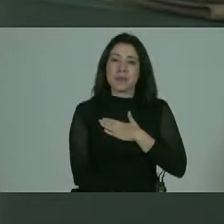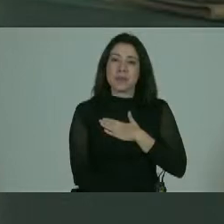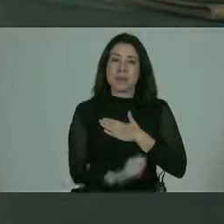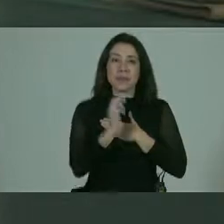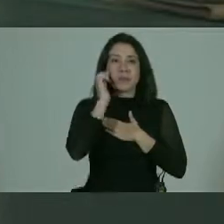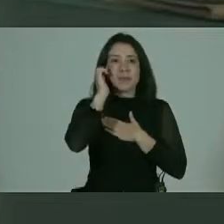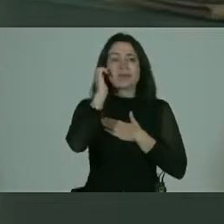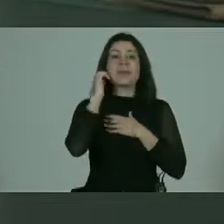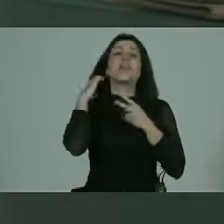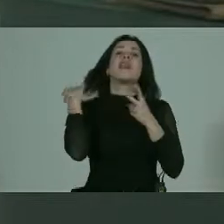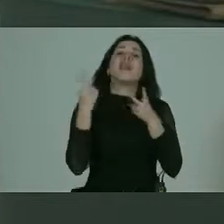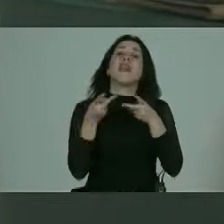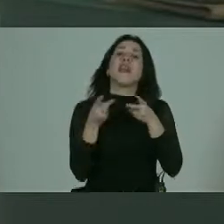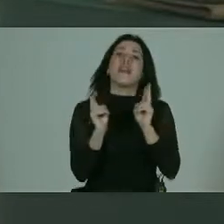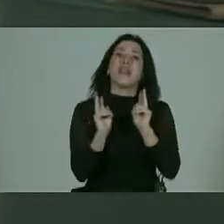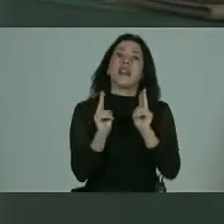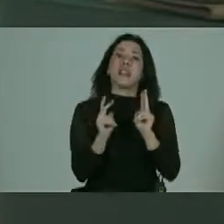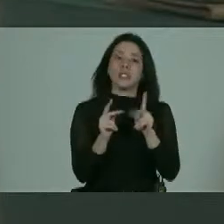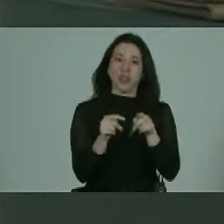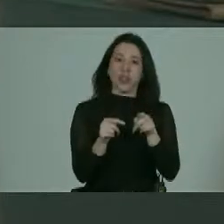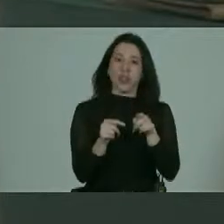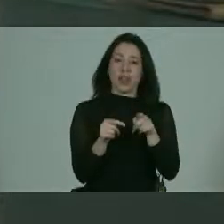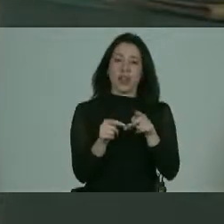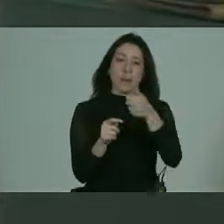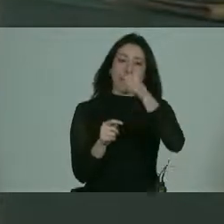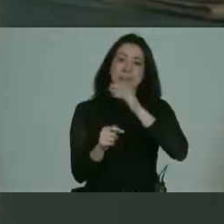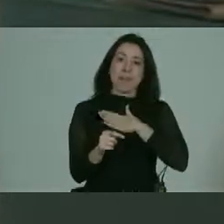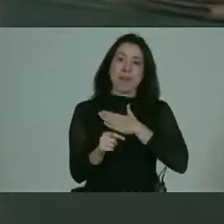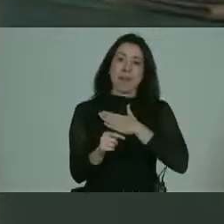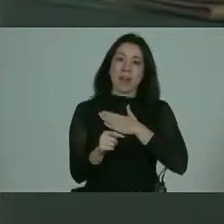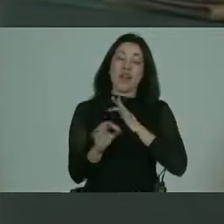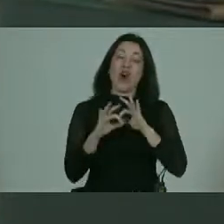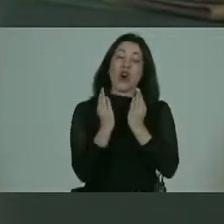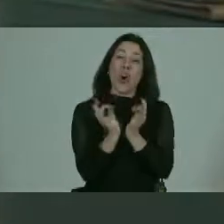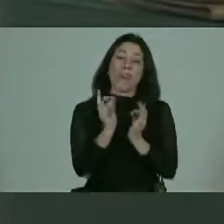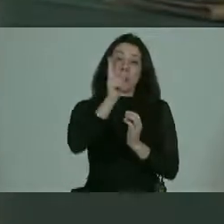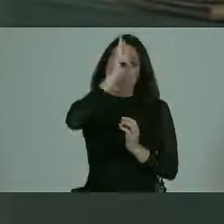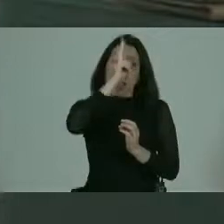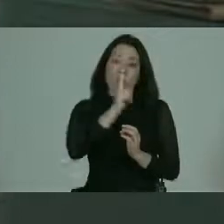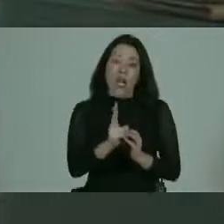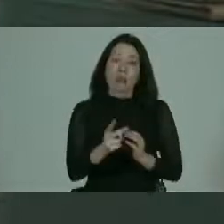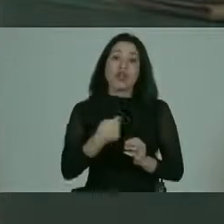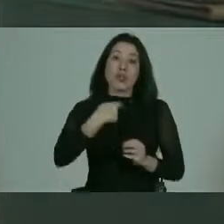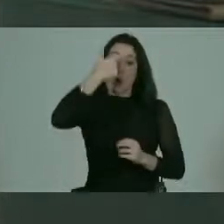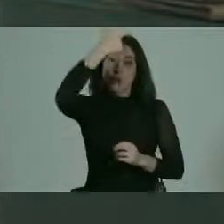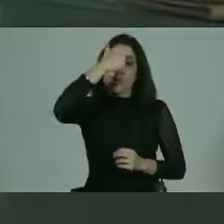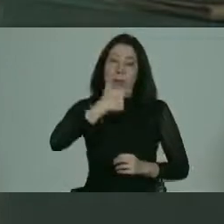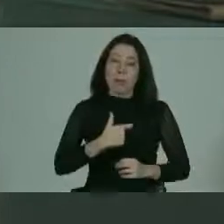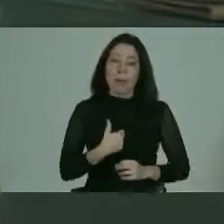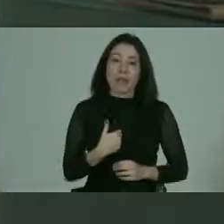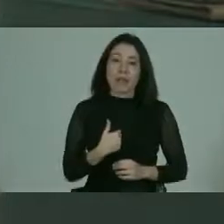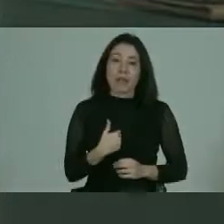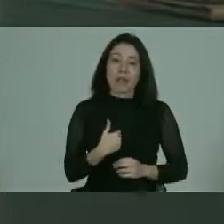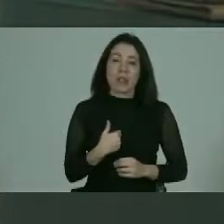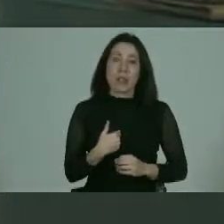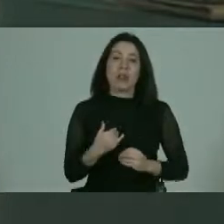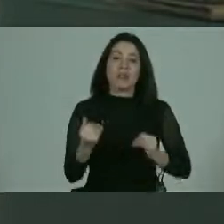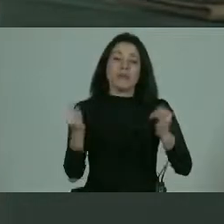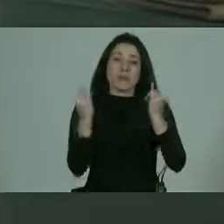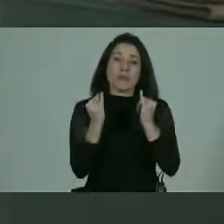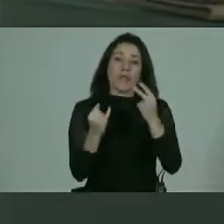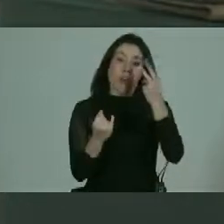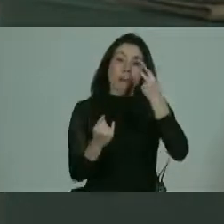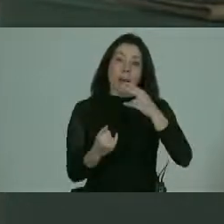derecho a que esta privacidad sea absolutamente respetada somos personas con una biografía propia